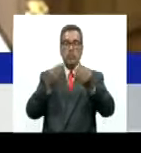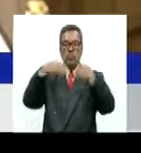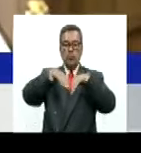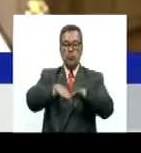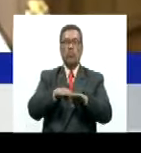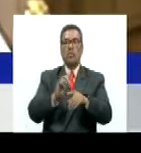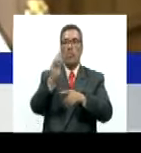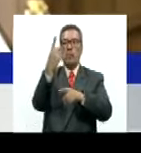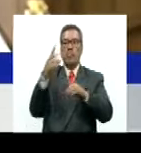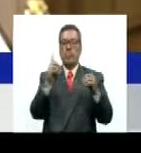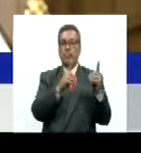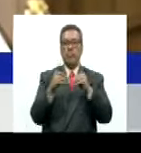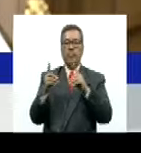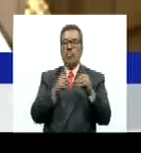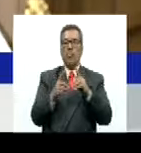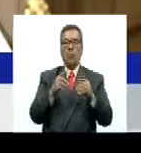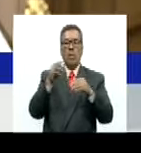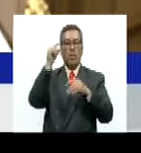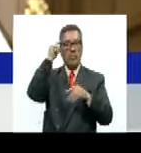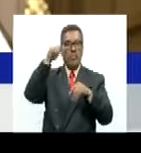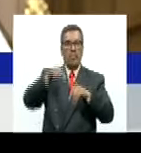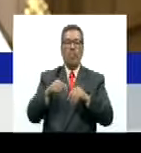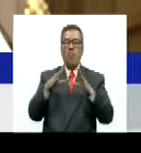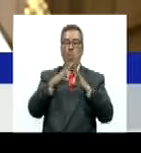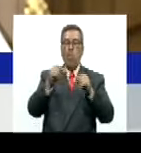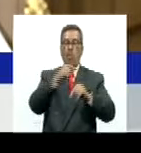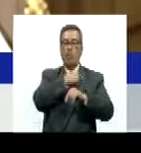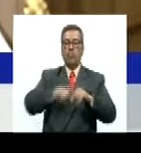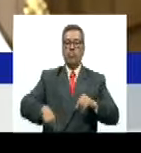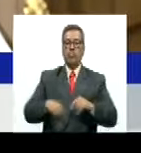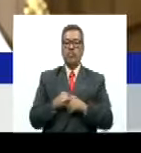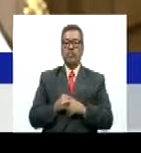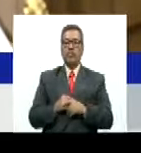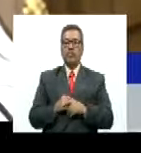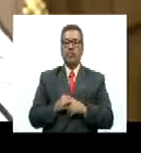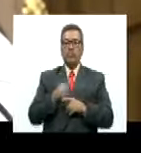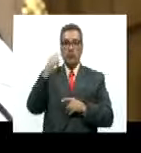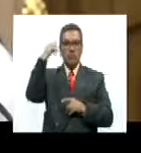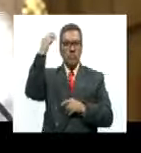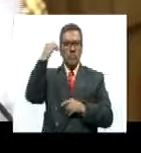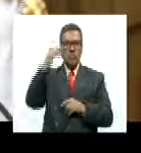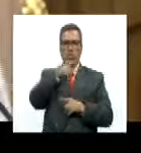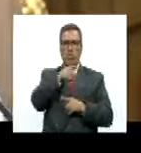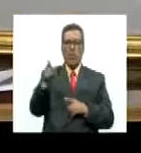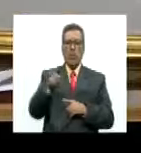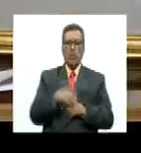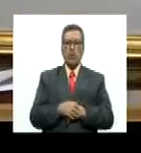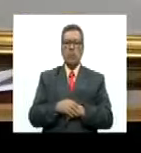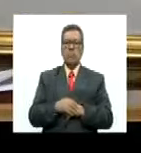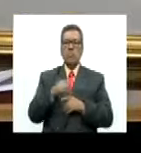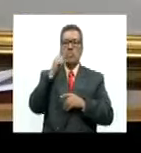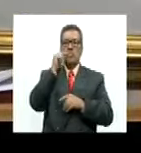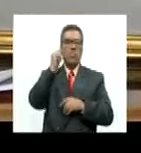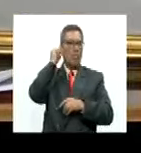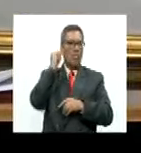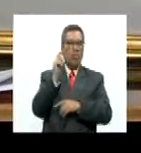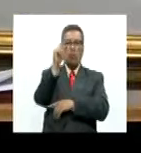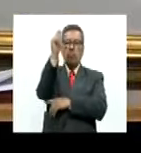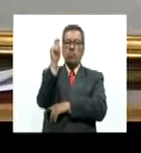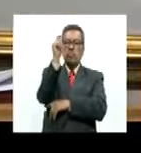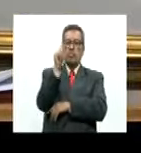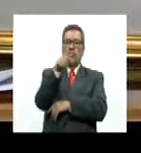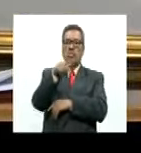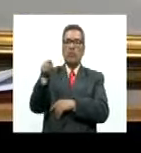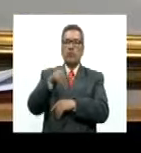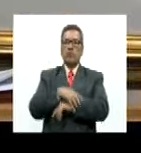incluida la primera discusión en el orden del día. Es todo, ciudadano presidente. En consideración, las honorables diputadas y